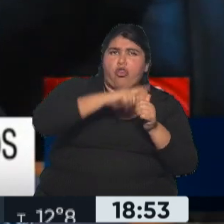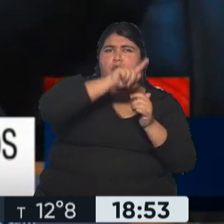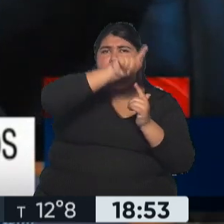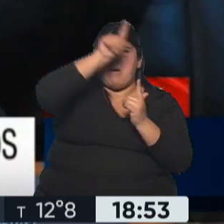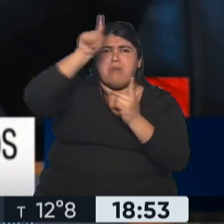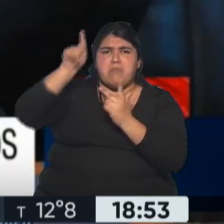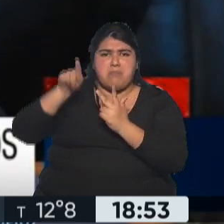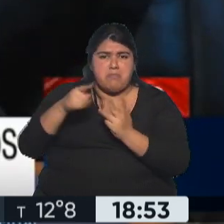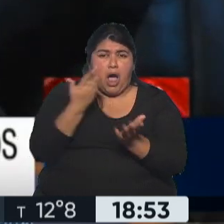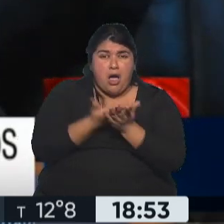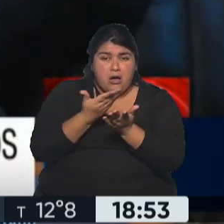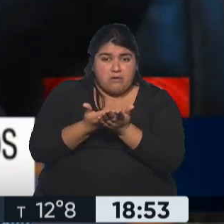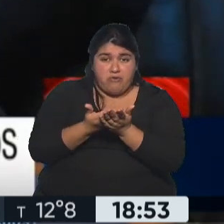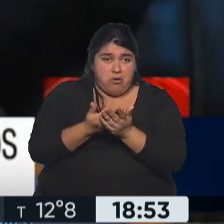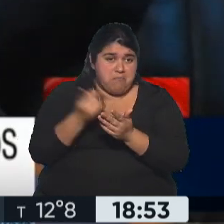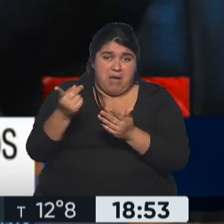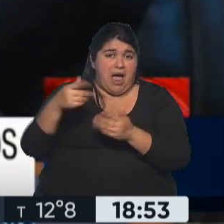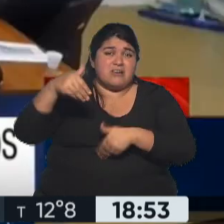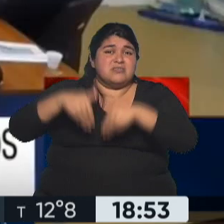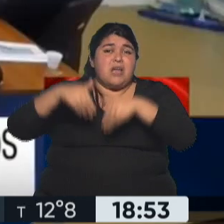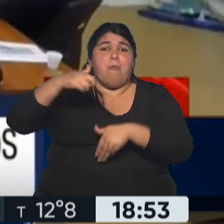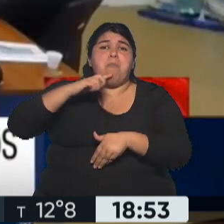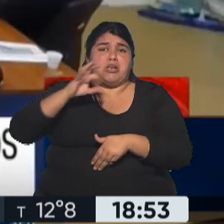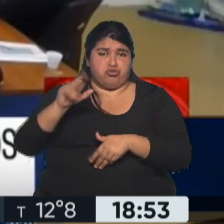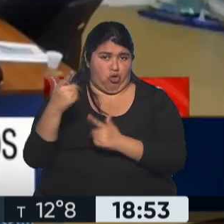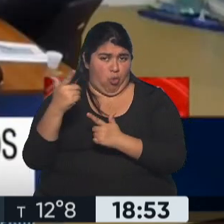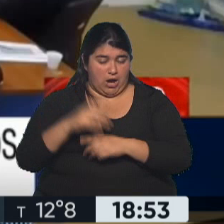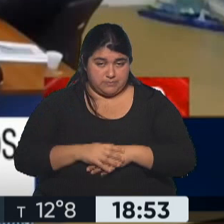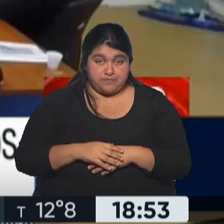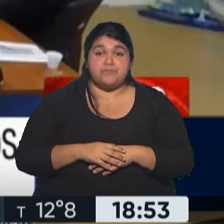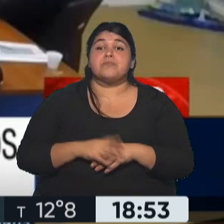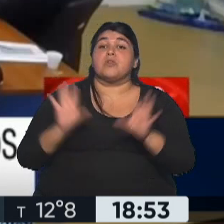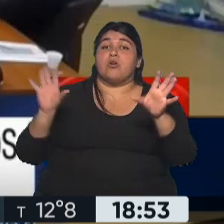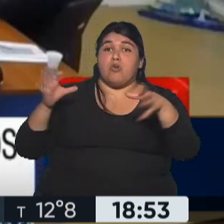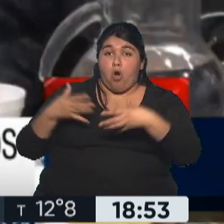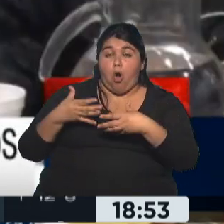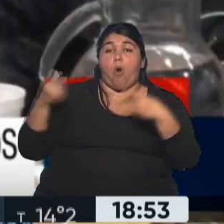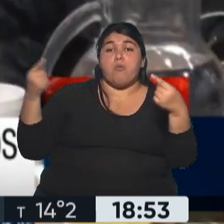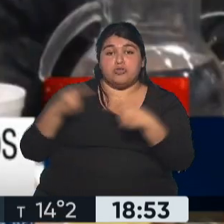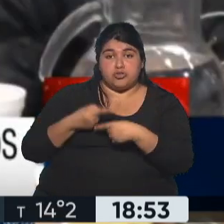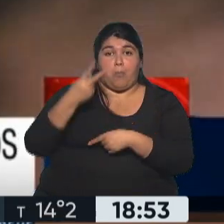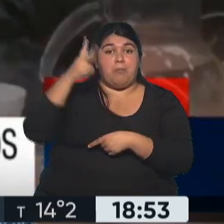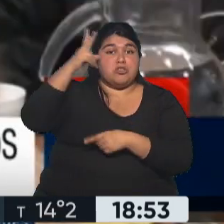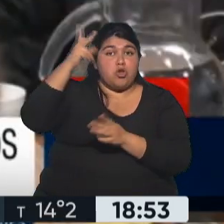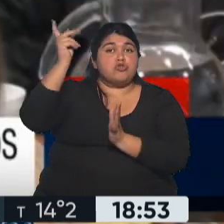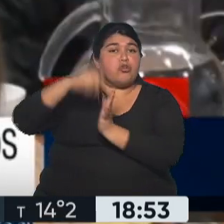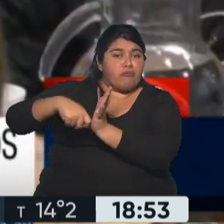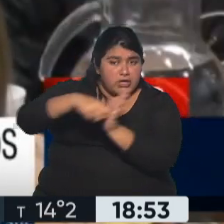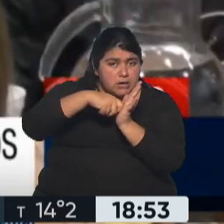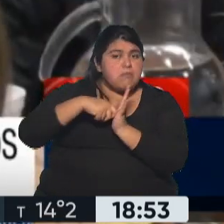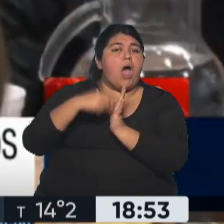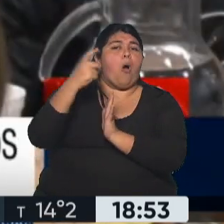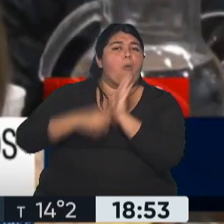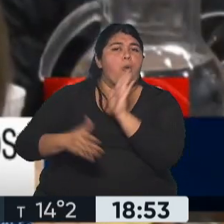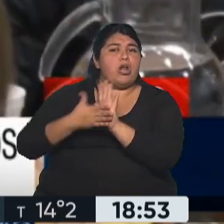escuchado acá, no tienen PASO. Que la oposición logró 58 firmas con respecto al tema boleta única.